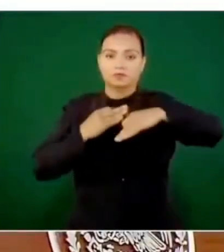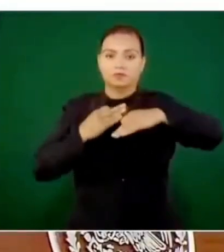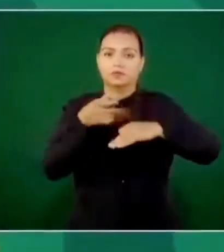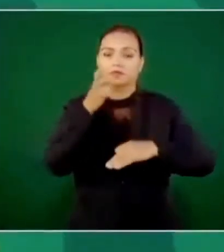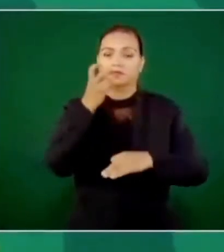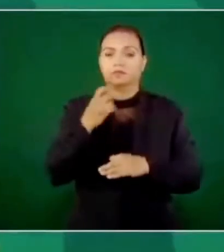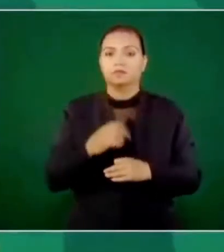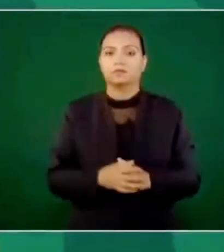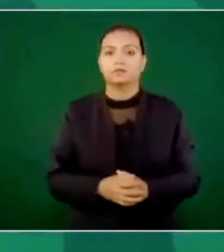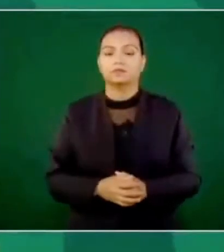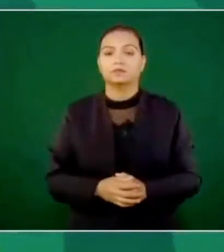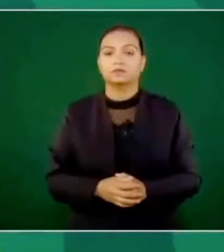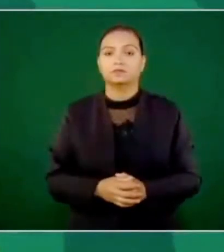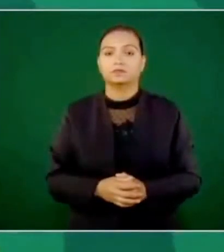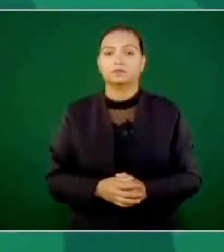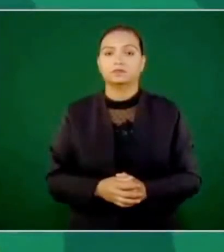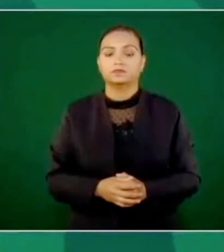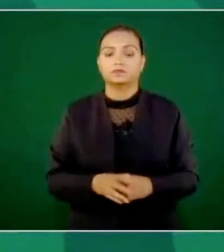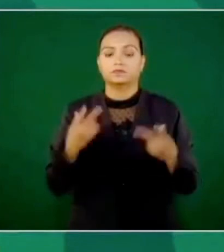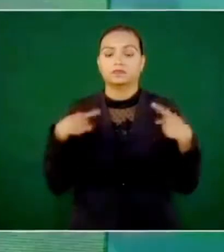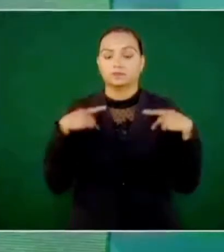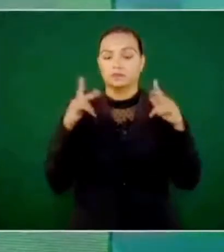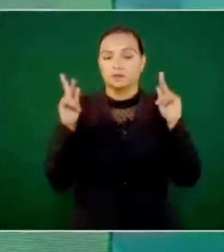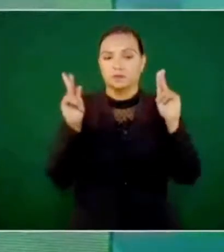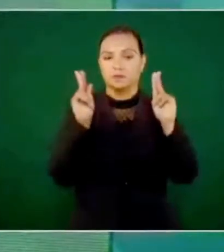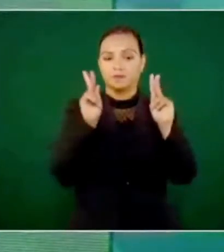eso, aquí nuestros vecinos